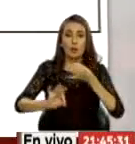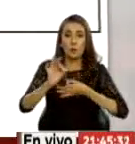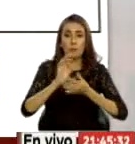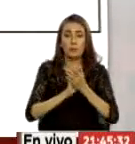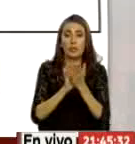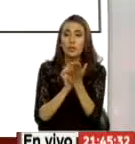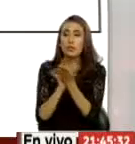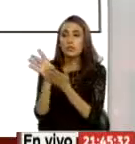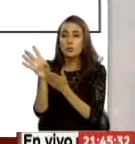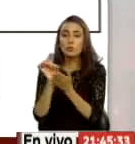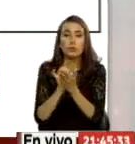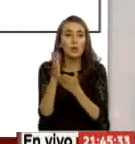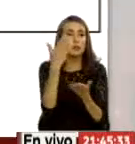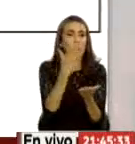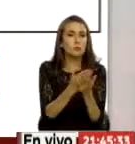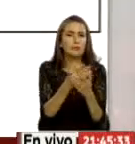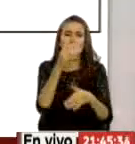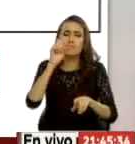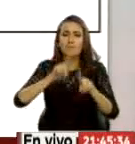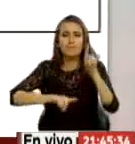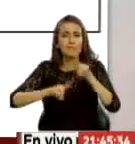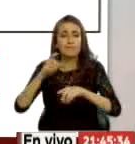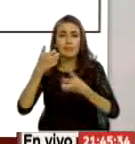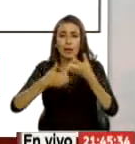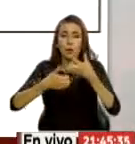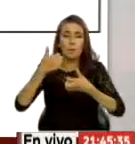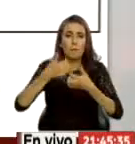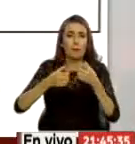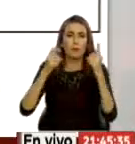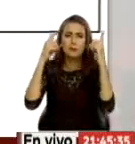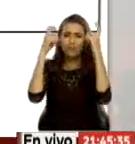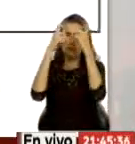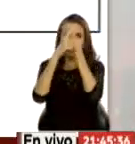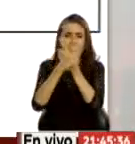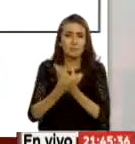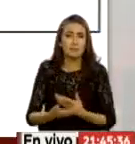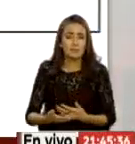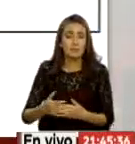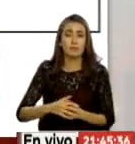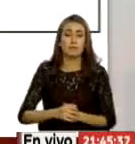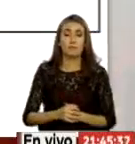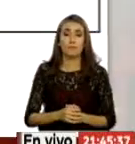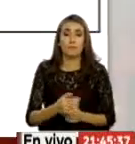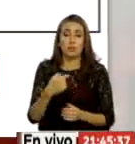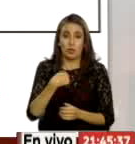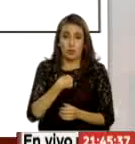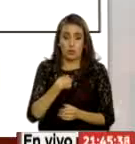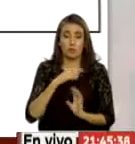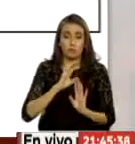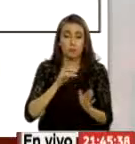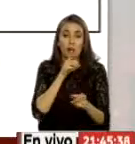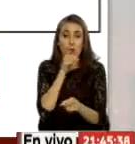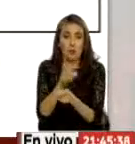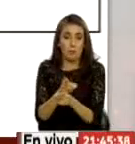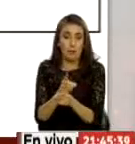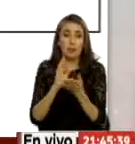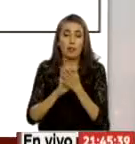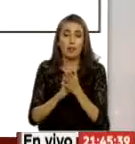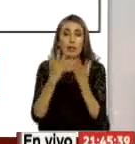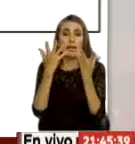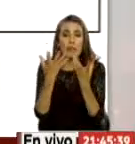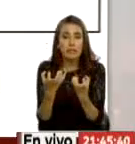o suspenden a otros. Entonces es una situación complicada. Yo le soy sincero, el pueblo ecuatoriano